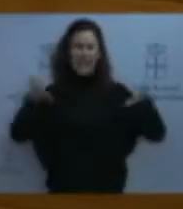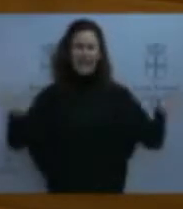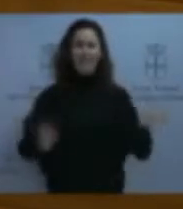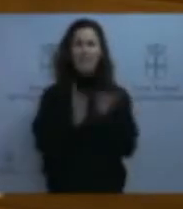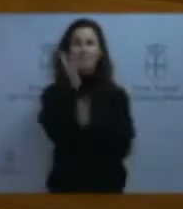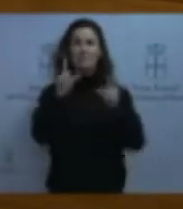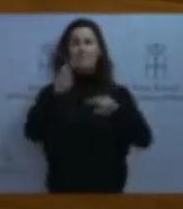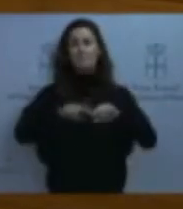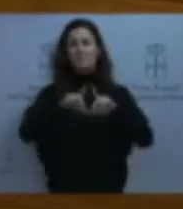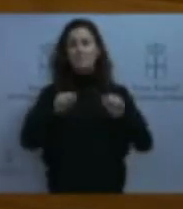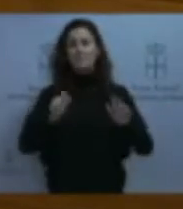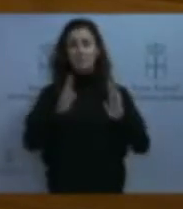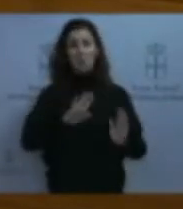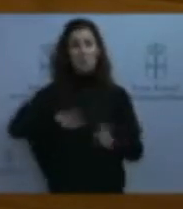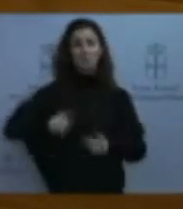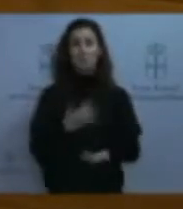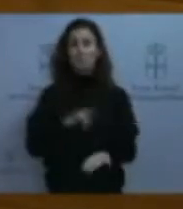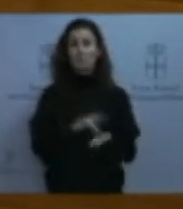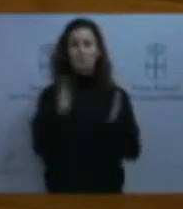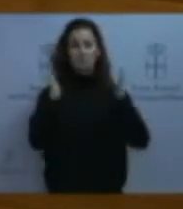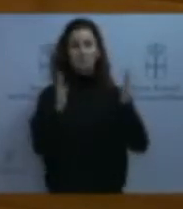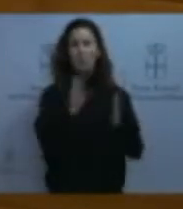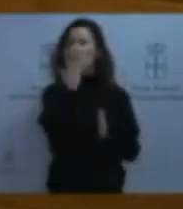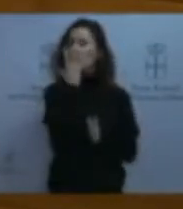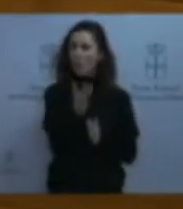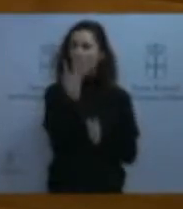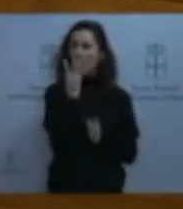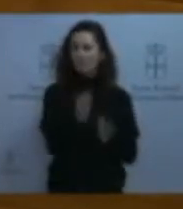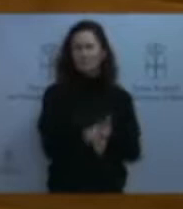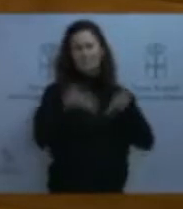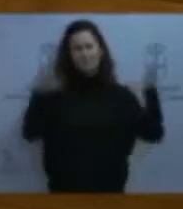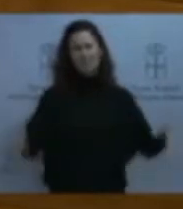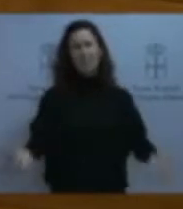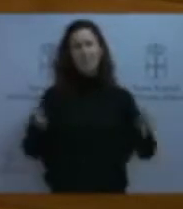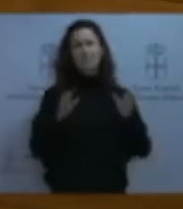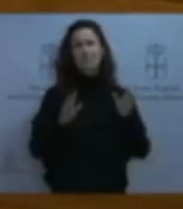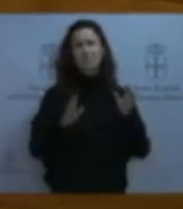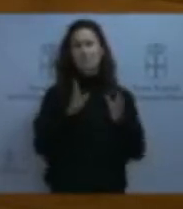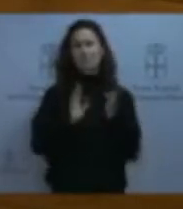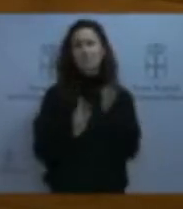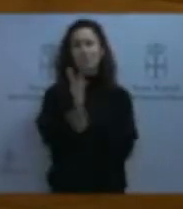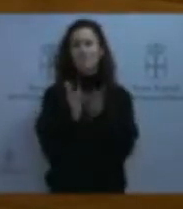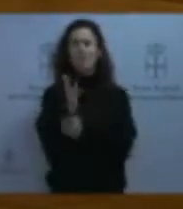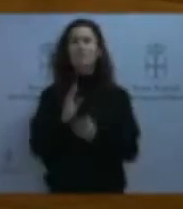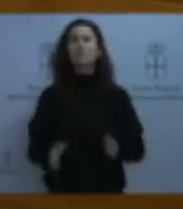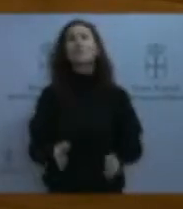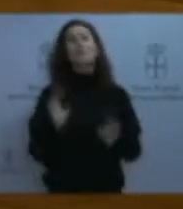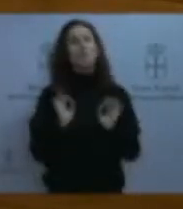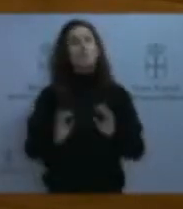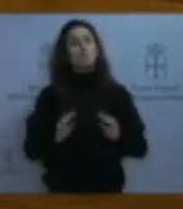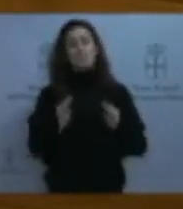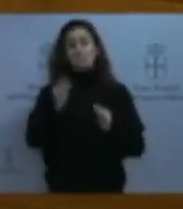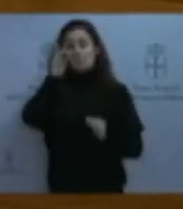Principado de Asturias, pero en este último episodio han sido 4 los grandes incendios, por lo tanto, sí que nos preocupa esa evolución.